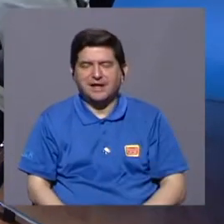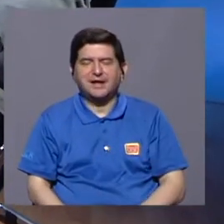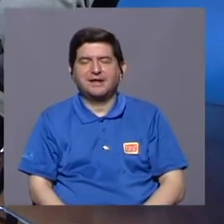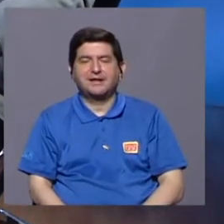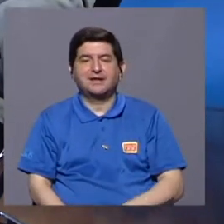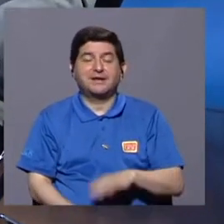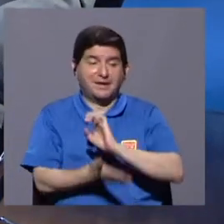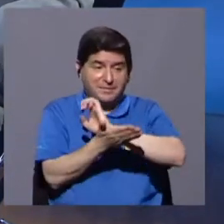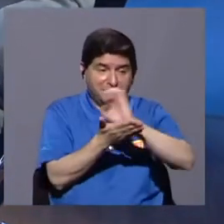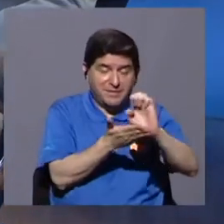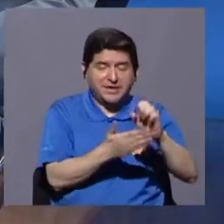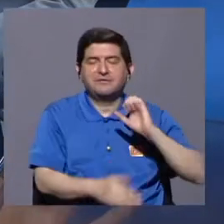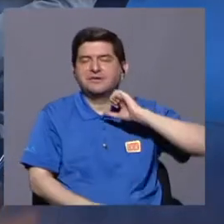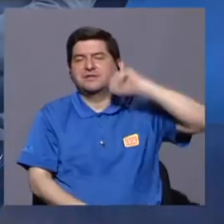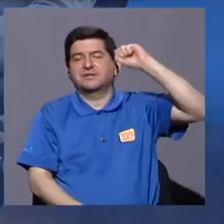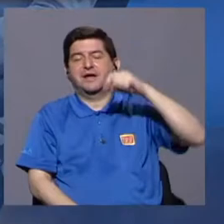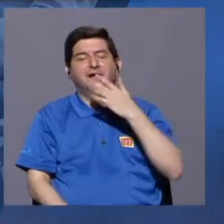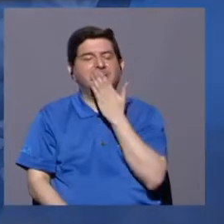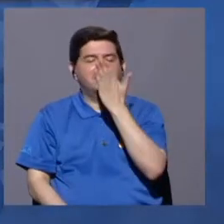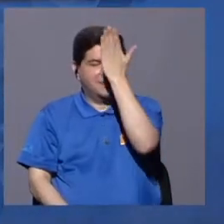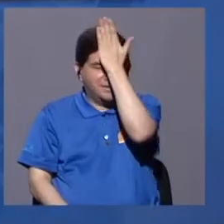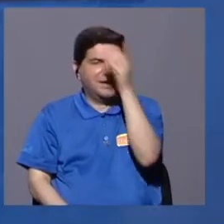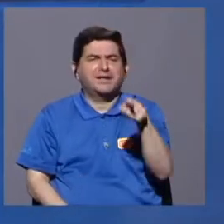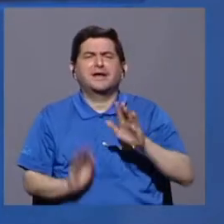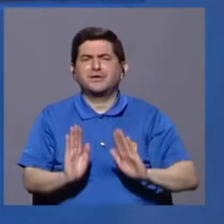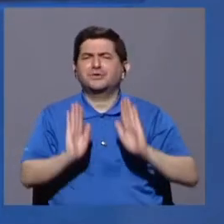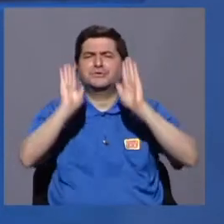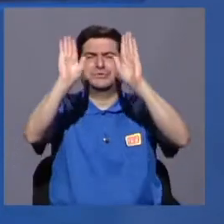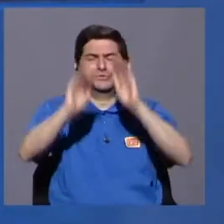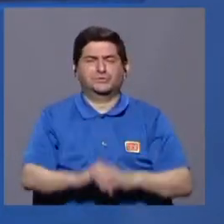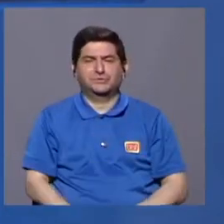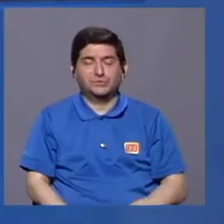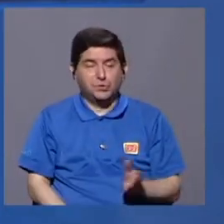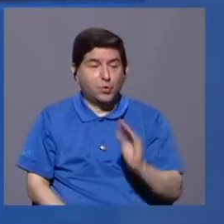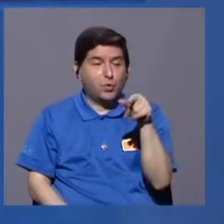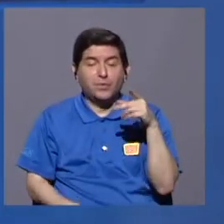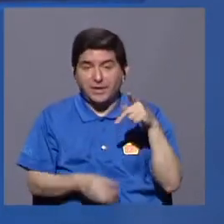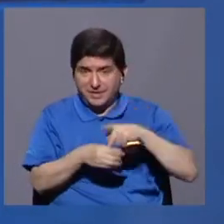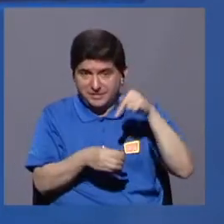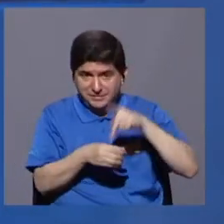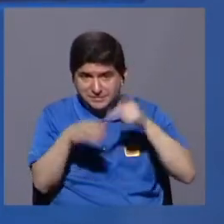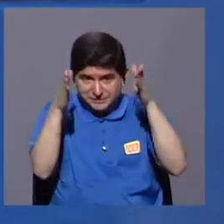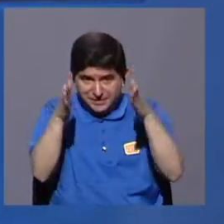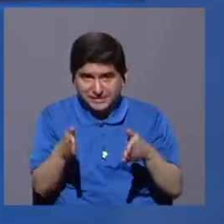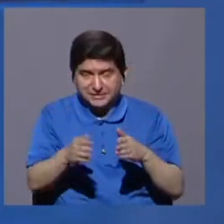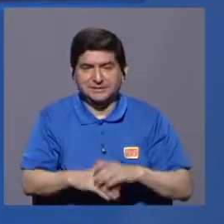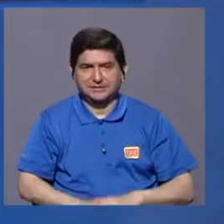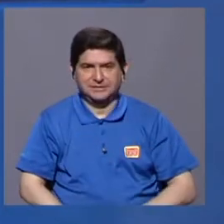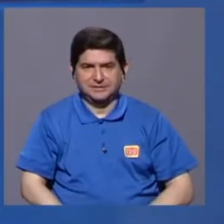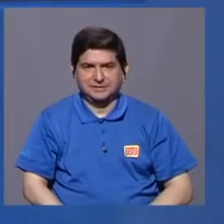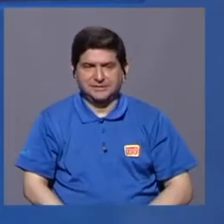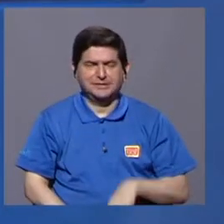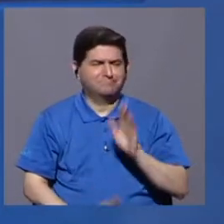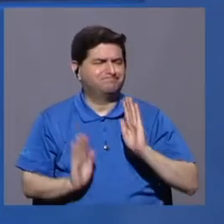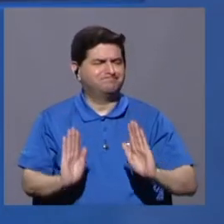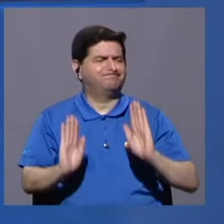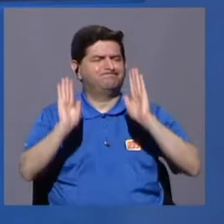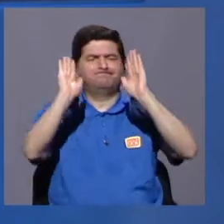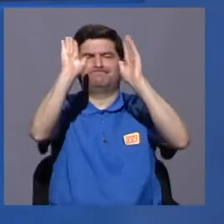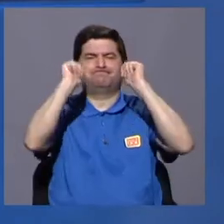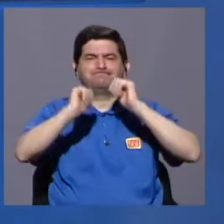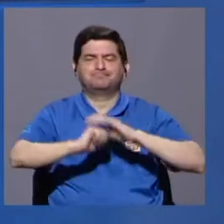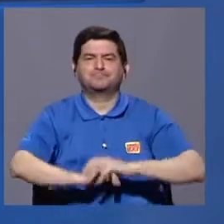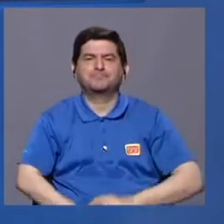Y ellos han sido unos aliados maravillosos. Los chicos que participan ahí, todos ellos son preciosos